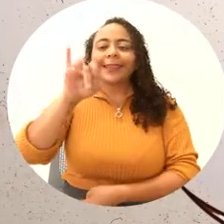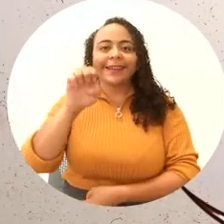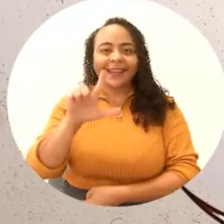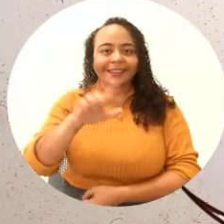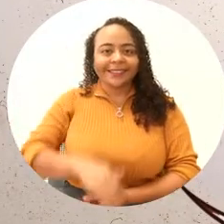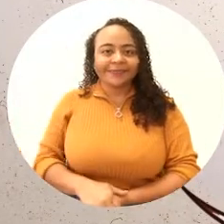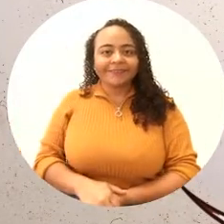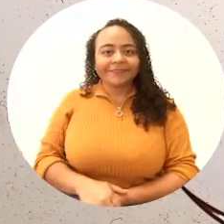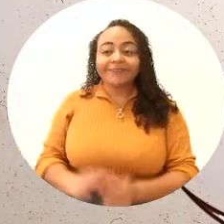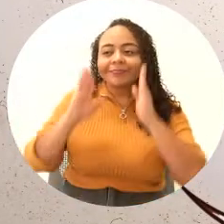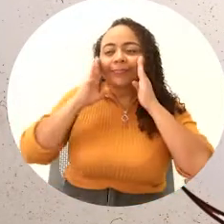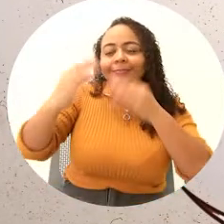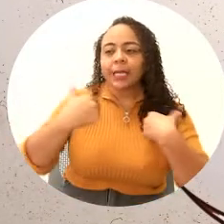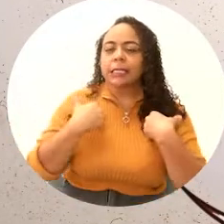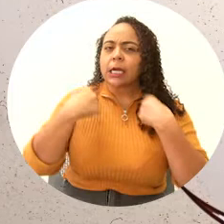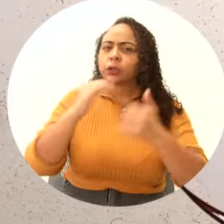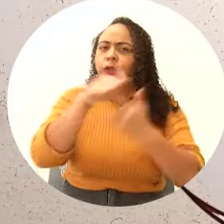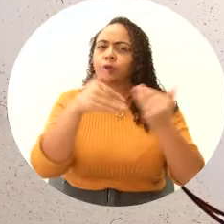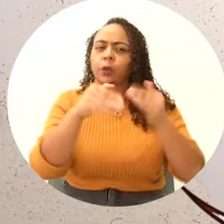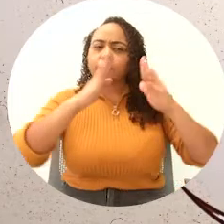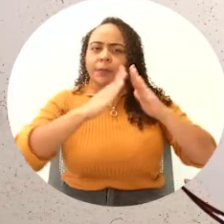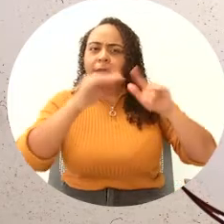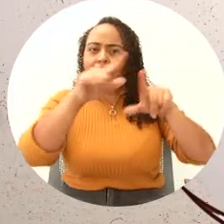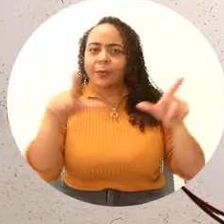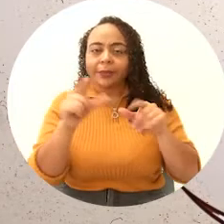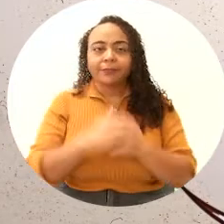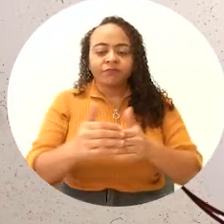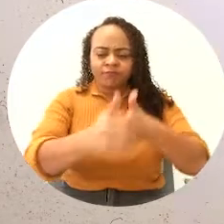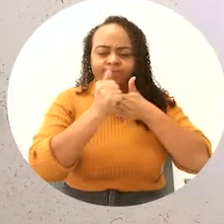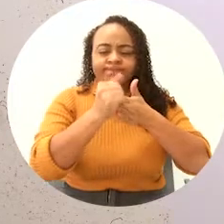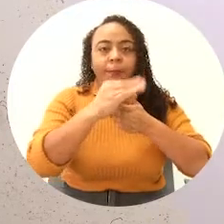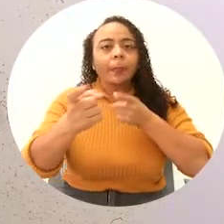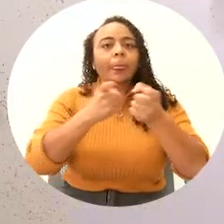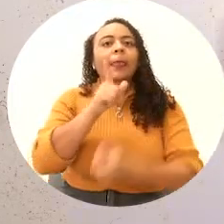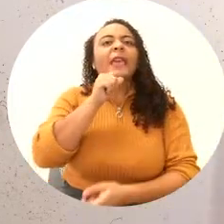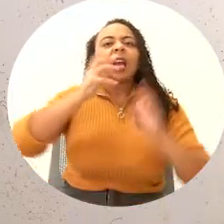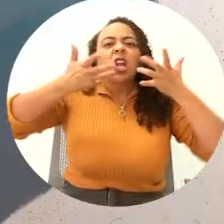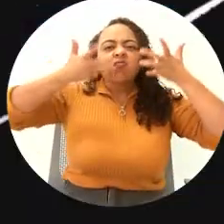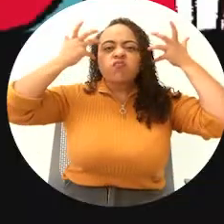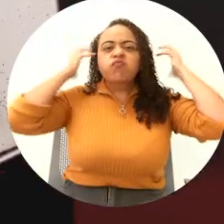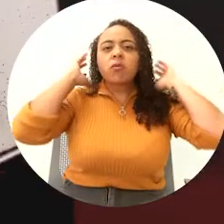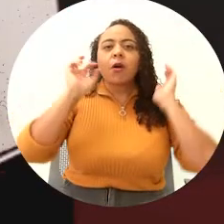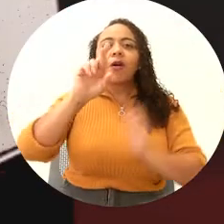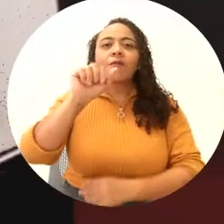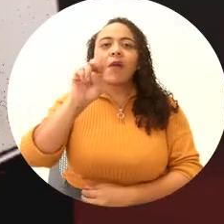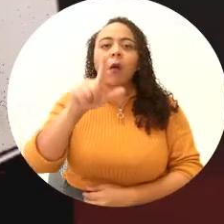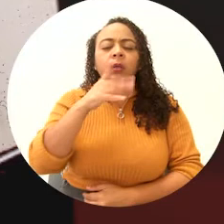Daniel, entregado a la salud de los lugareños. El líder y administrador era el león